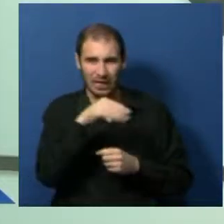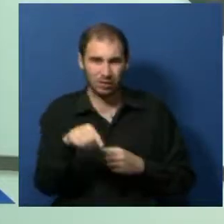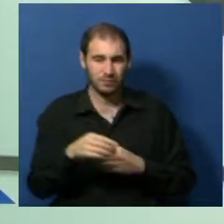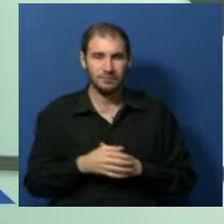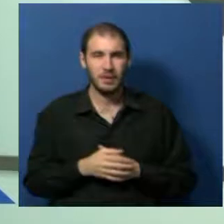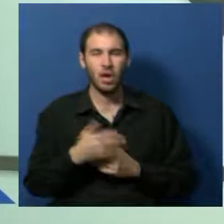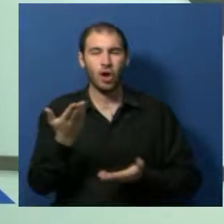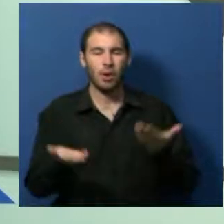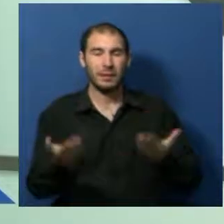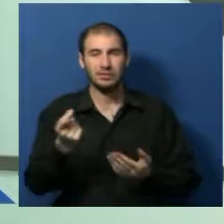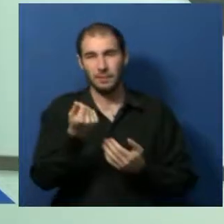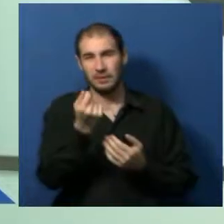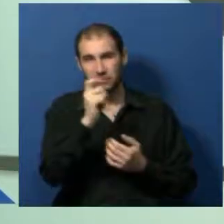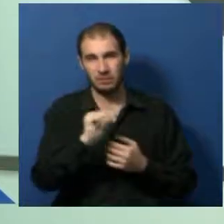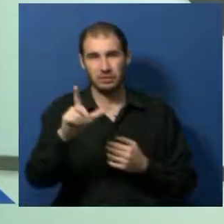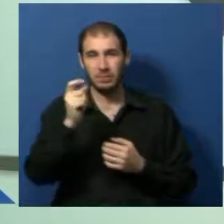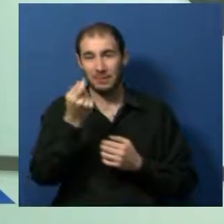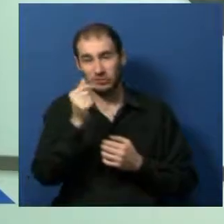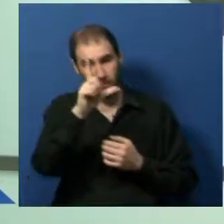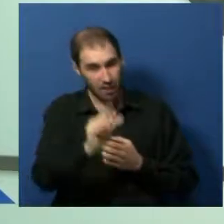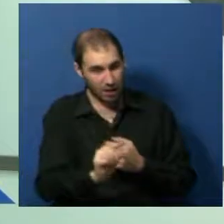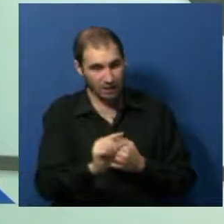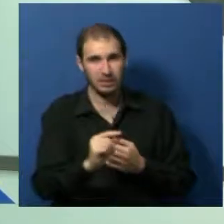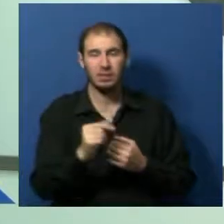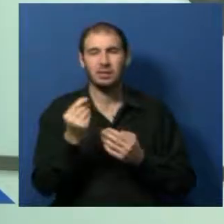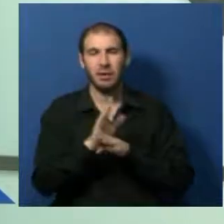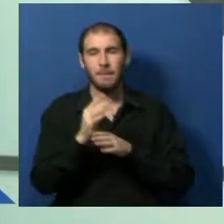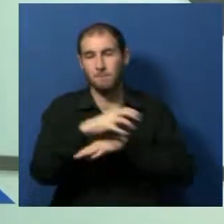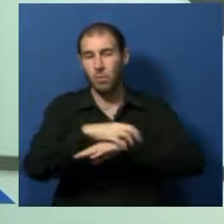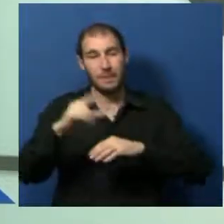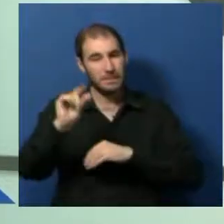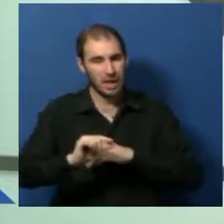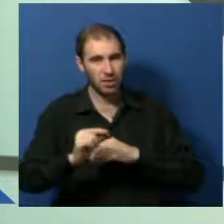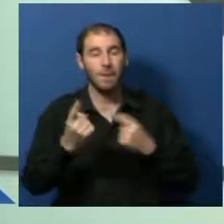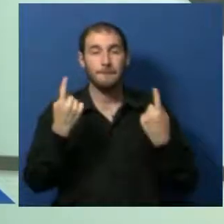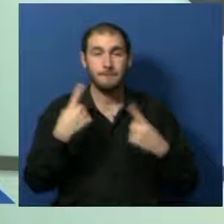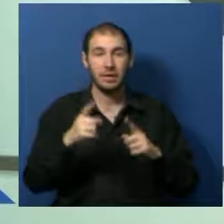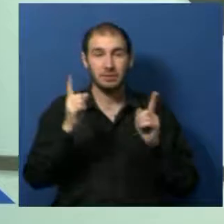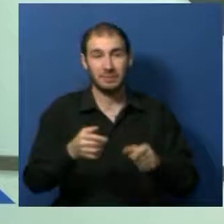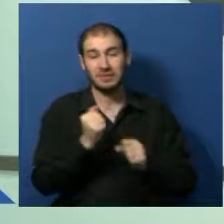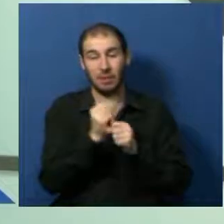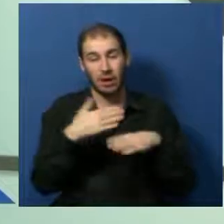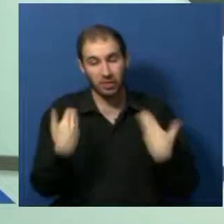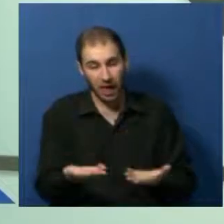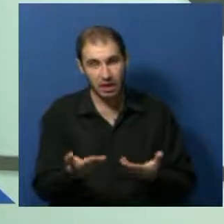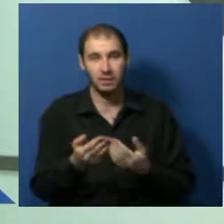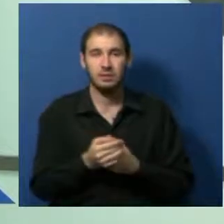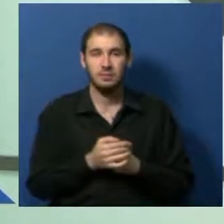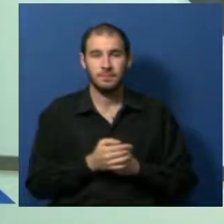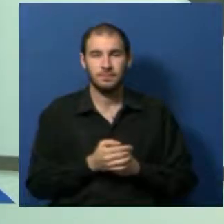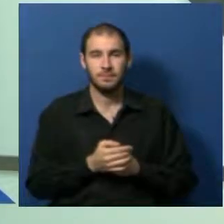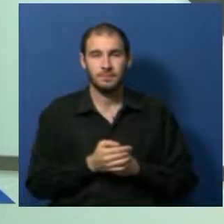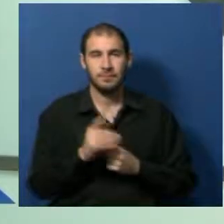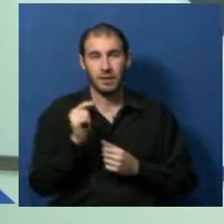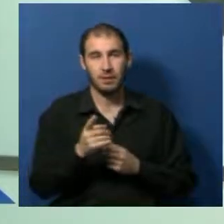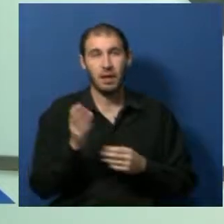Digo, comparándolo con la inflación. Si baja la inflación, seguramente va a haber menos pobres en la Argentina, pero también hay que darles trabajo para que